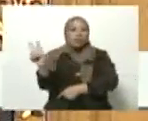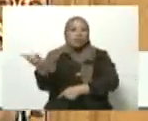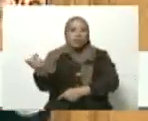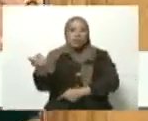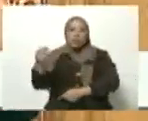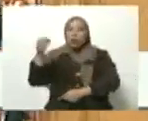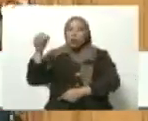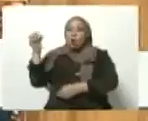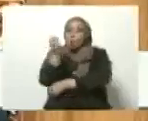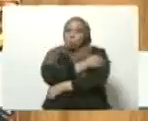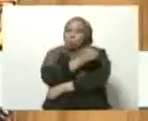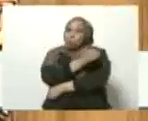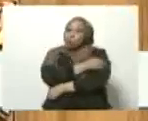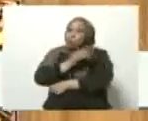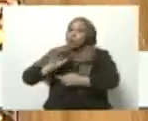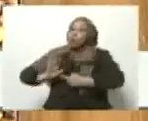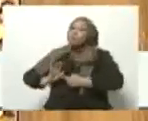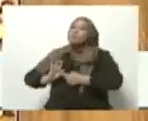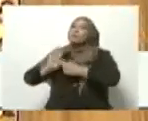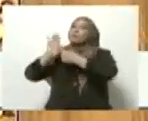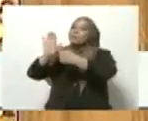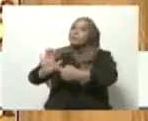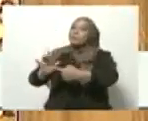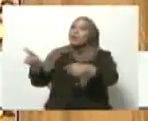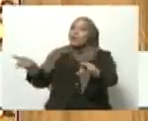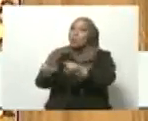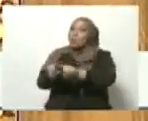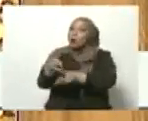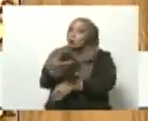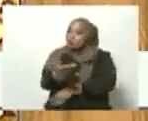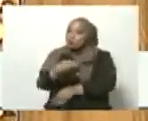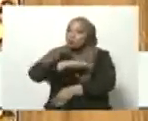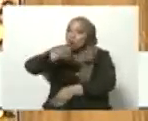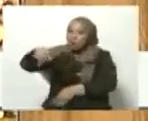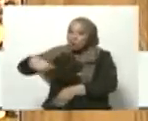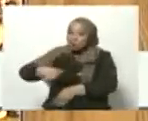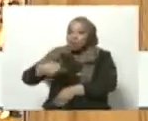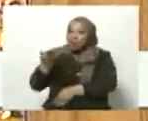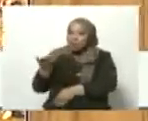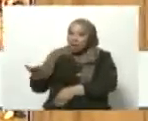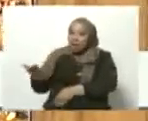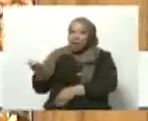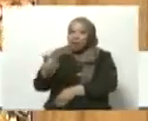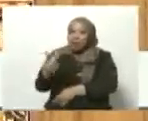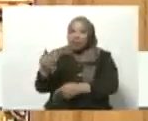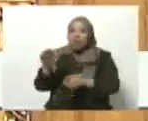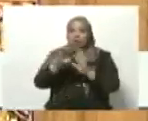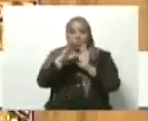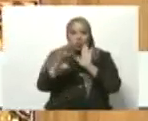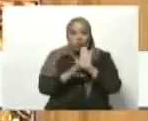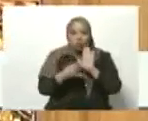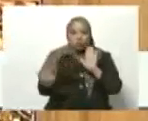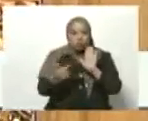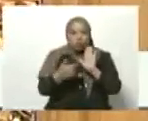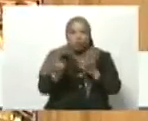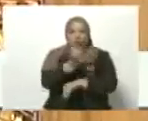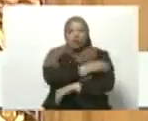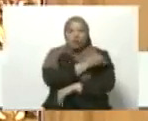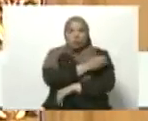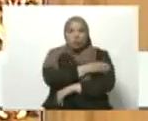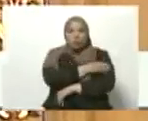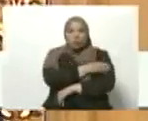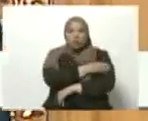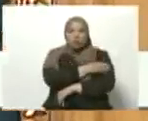ustedes, en el sentido que respetara la Constitución. Y es lo que se llama normalmente la oposición leal a la Constitución. Aquí se perdió la lealtad a